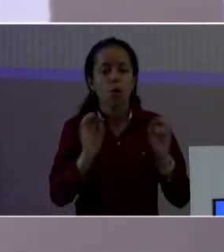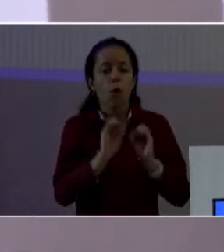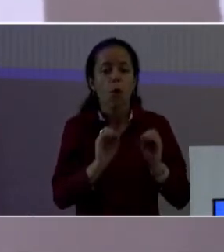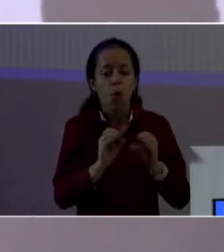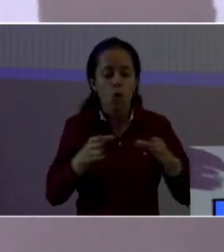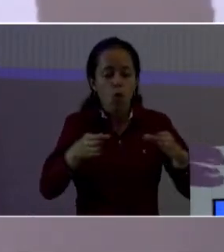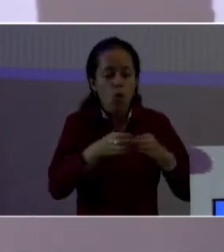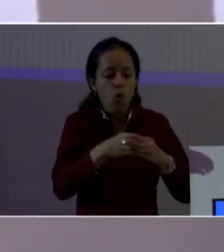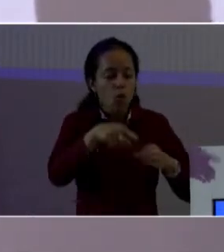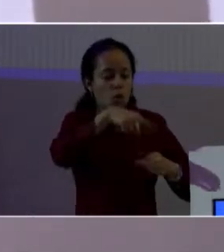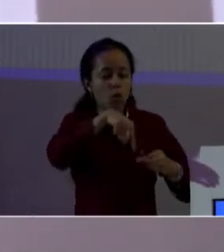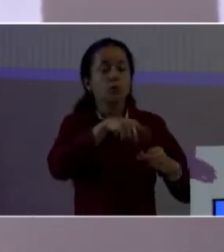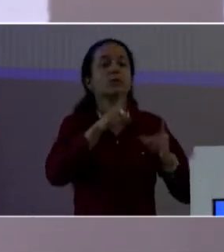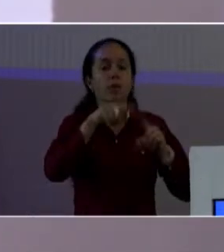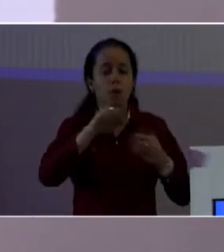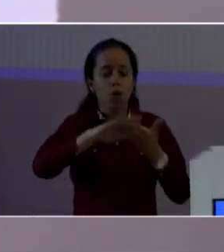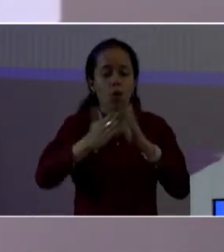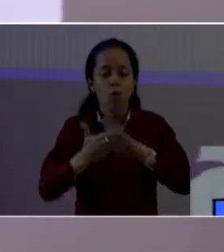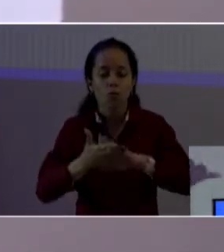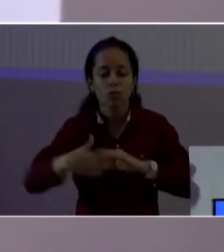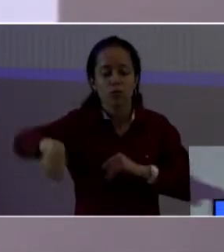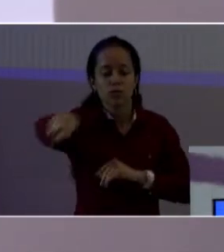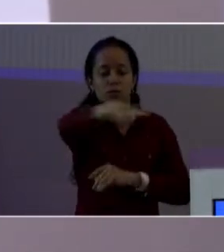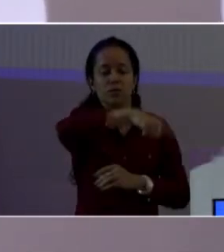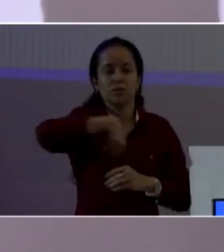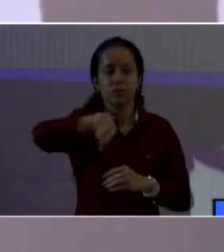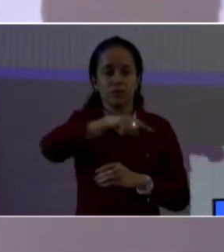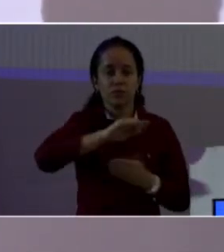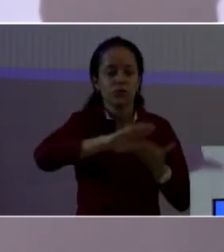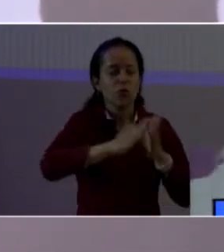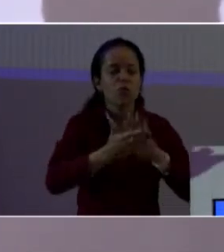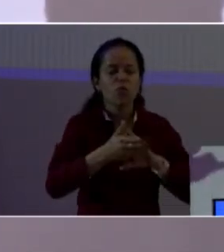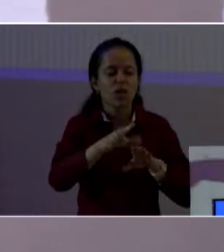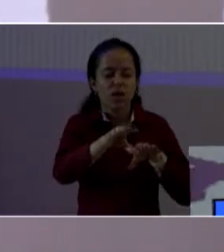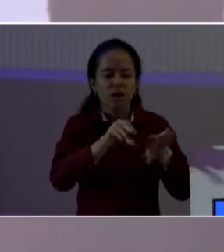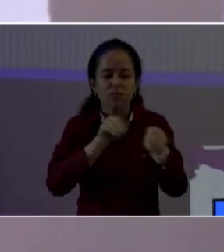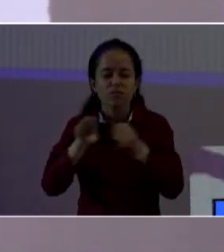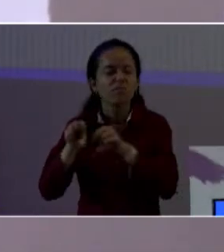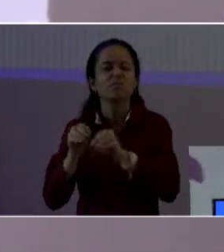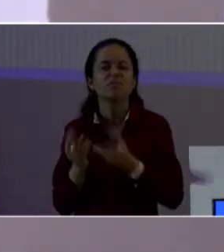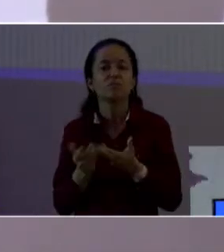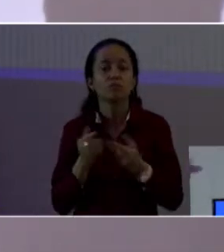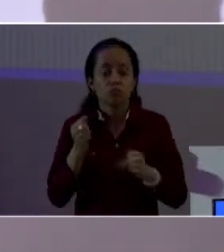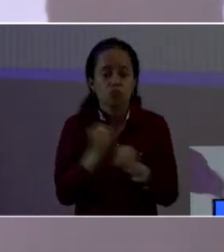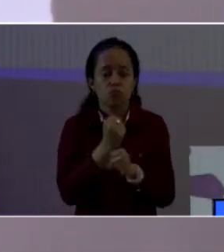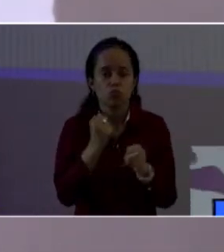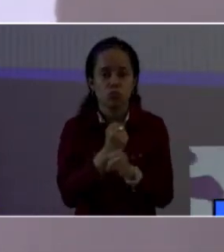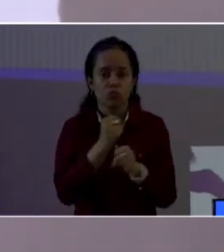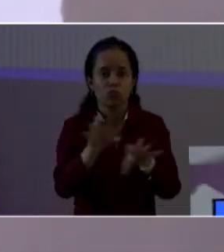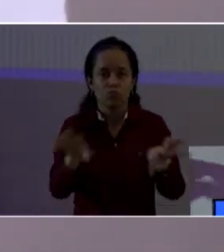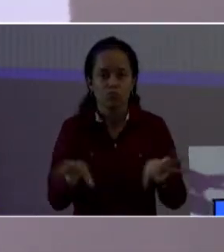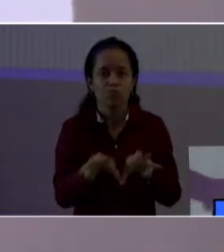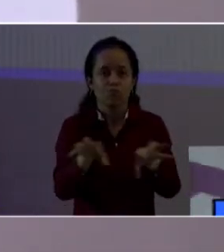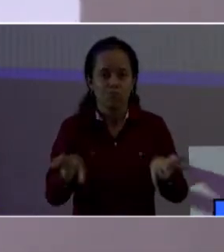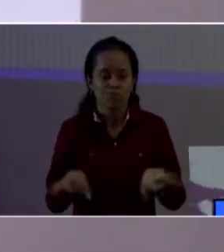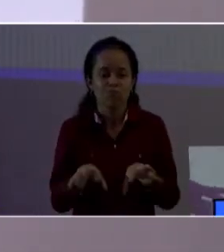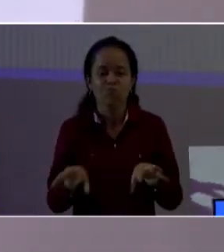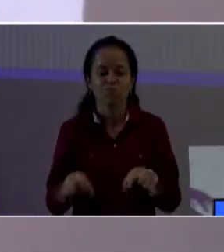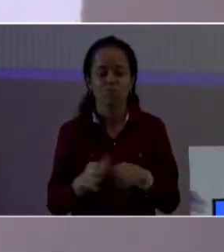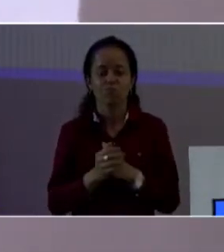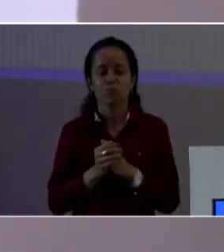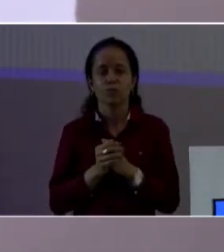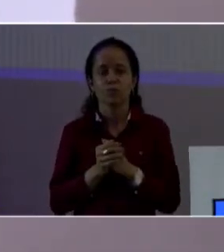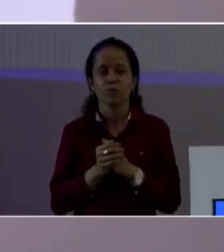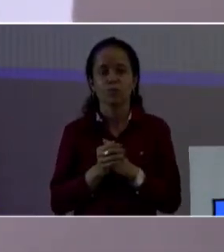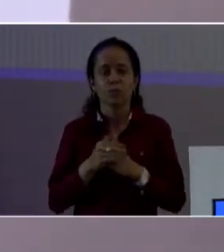colectivos, sino en las comunidades receptoras. En las comunidades receptoras hay mucho trabajo que hacer cuando se produce